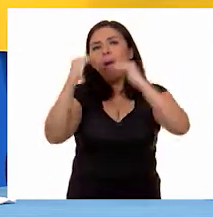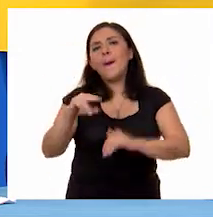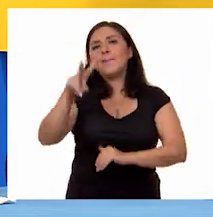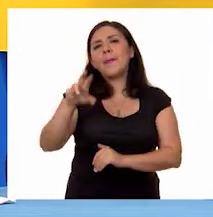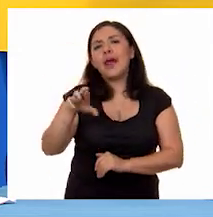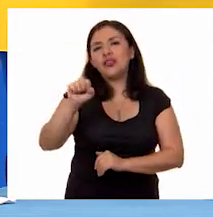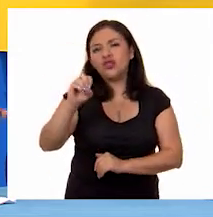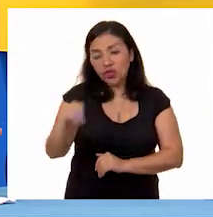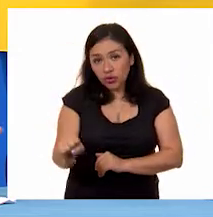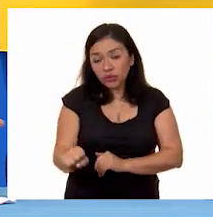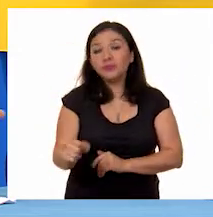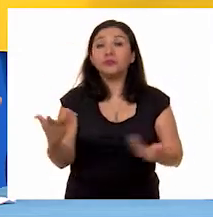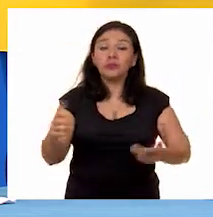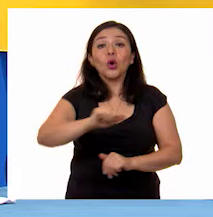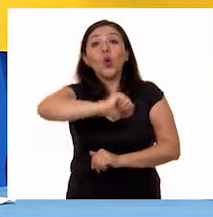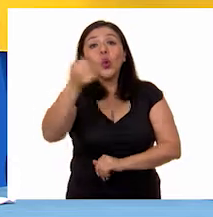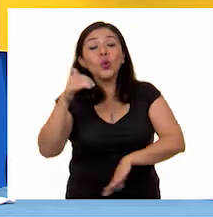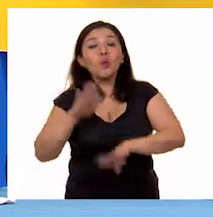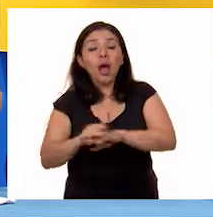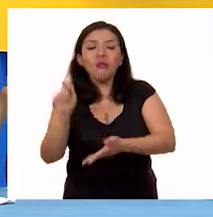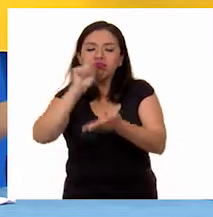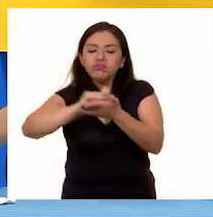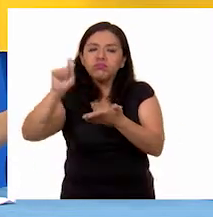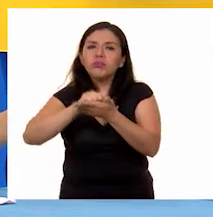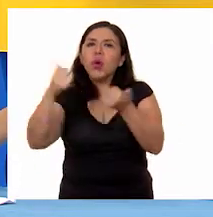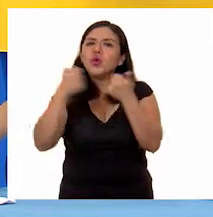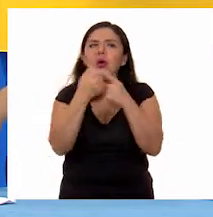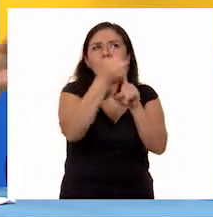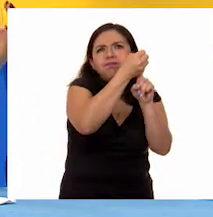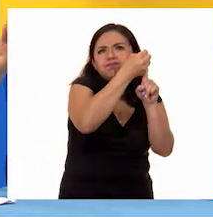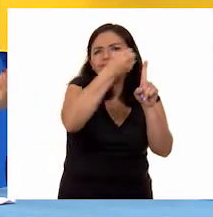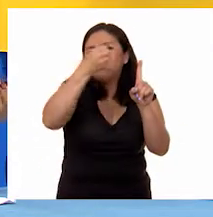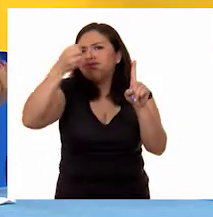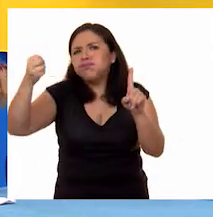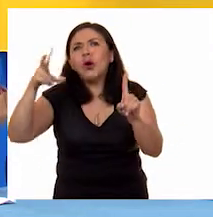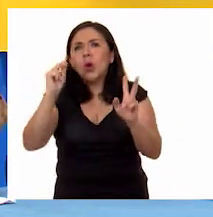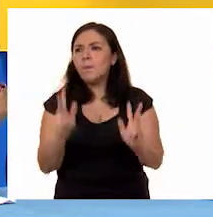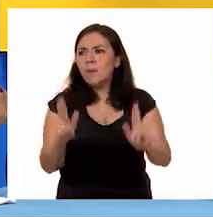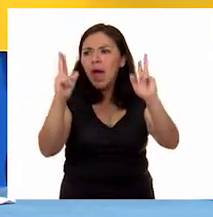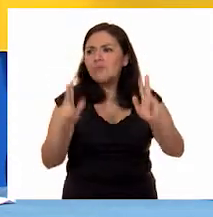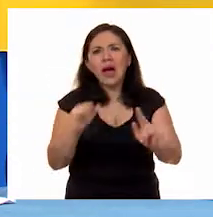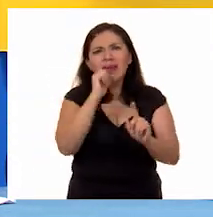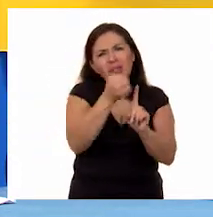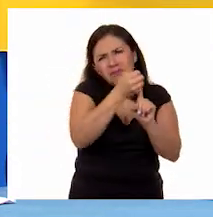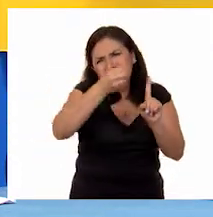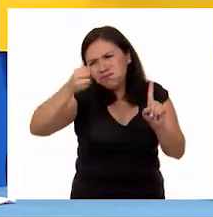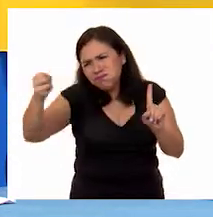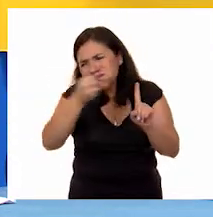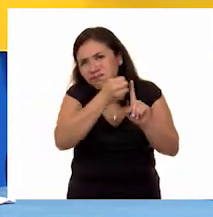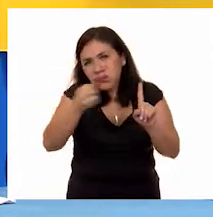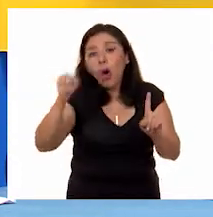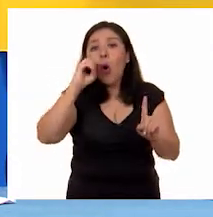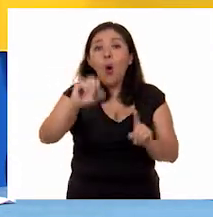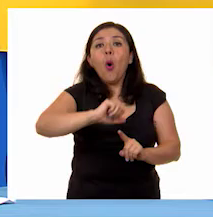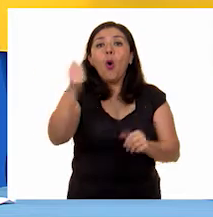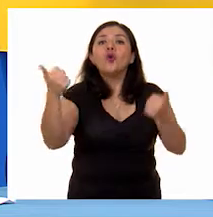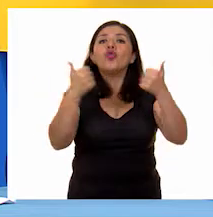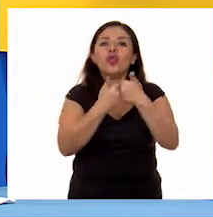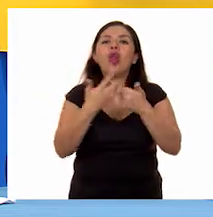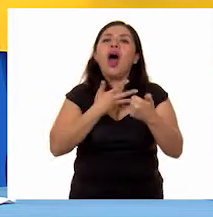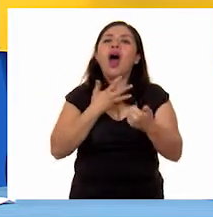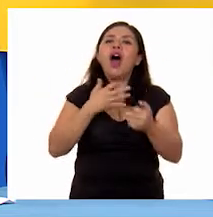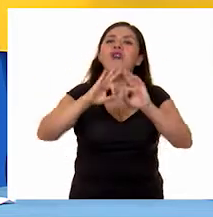versos. Algunos más se escriben a renglón seguido y están también los que forman figuras en la